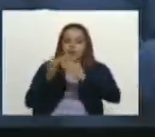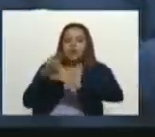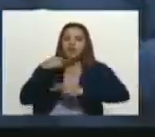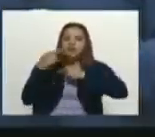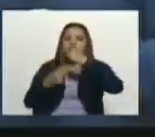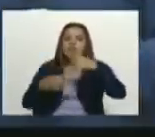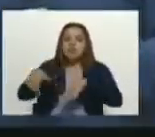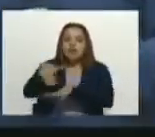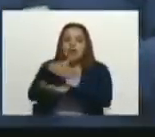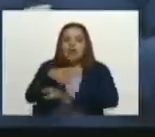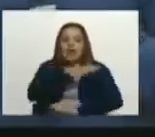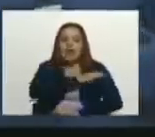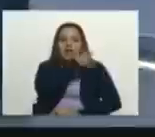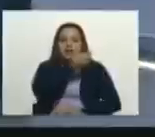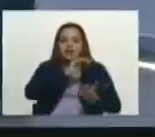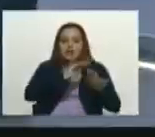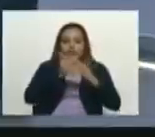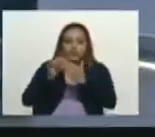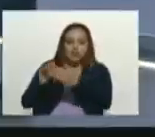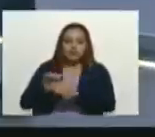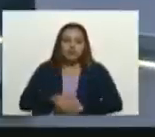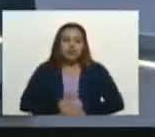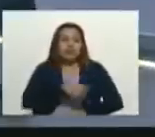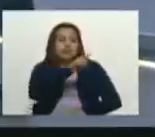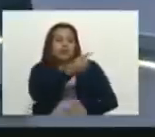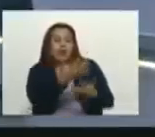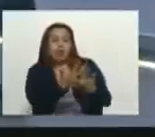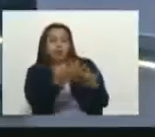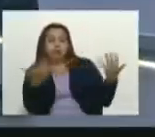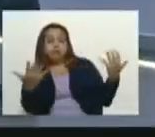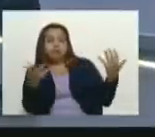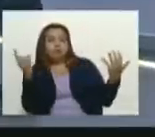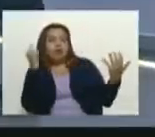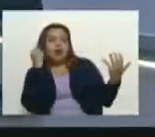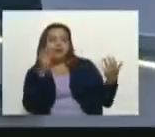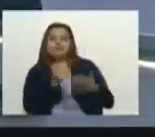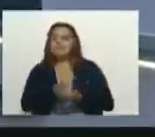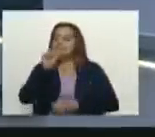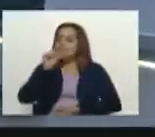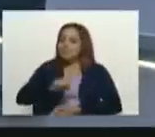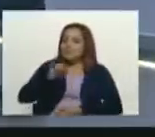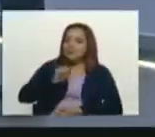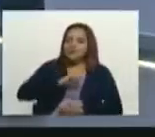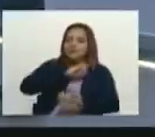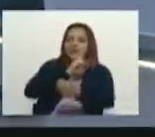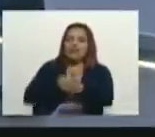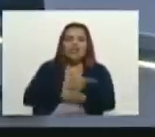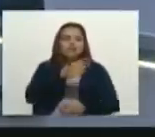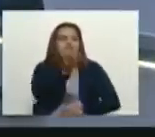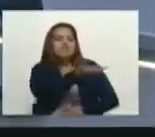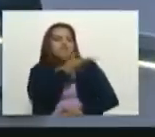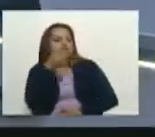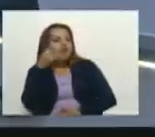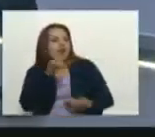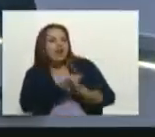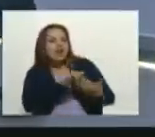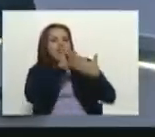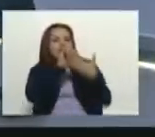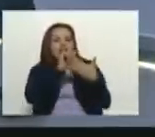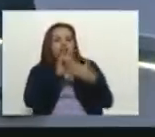calle, claro, a la jefa de comunidad. Ese mujerero. Ese mujerero, bueno, pues fuerte ahí. Las lideresas. Sí, con señor. La